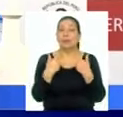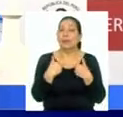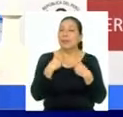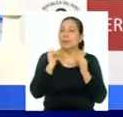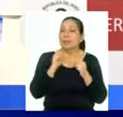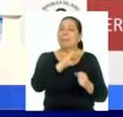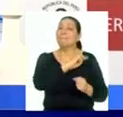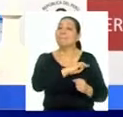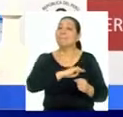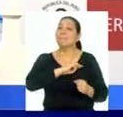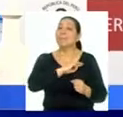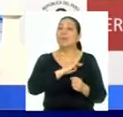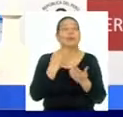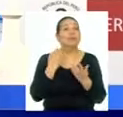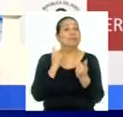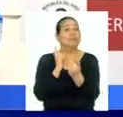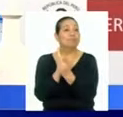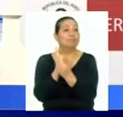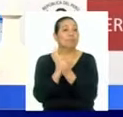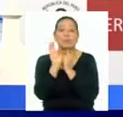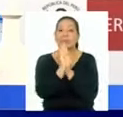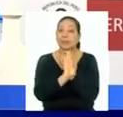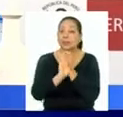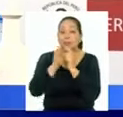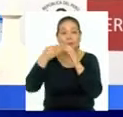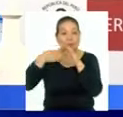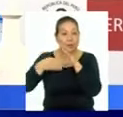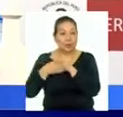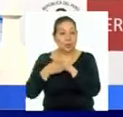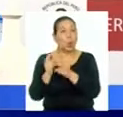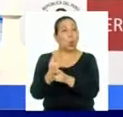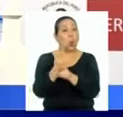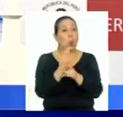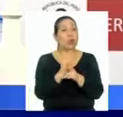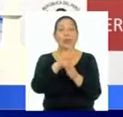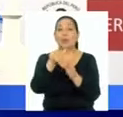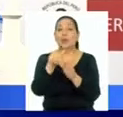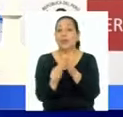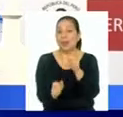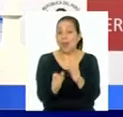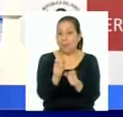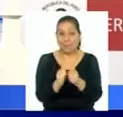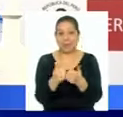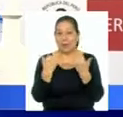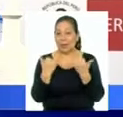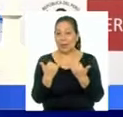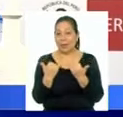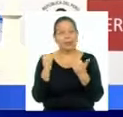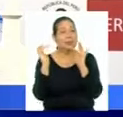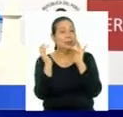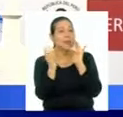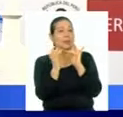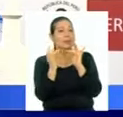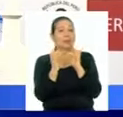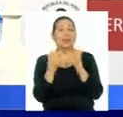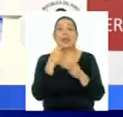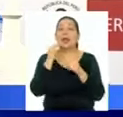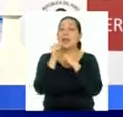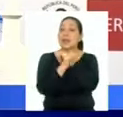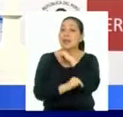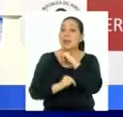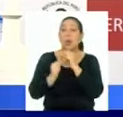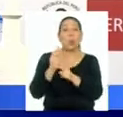por misión, en general, garantizar el orden interno y la seguridad ciudadana. Es el ente rector del Sistema